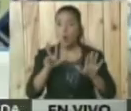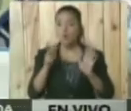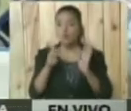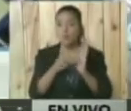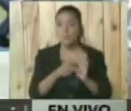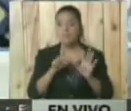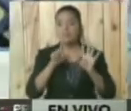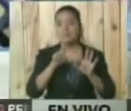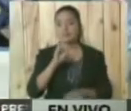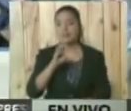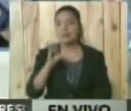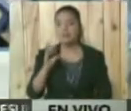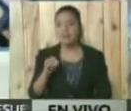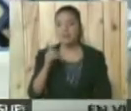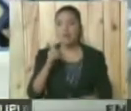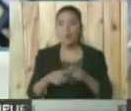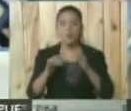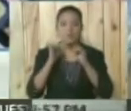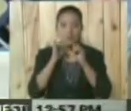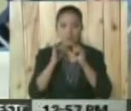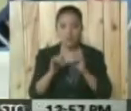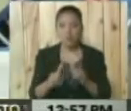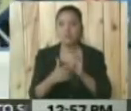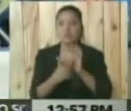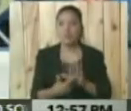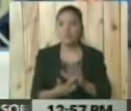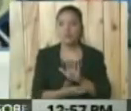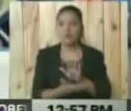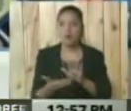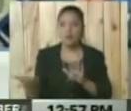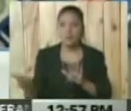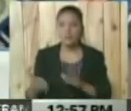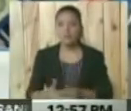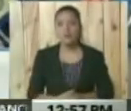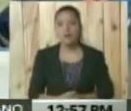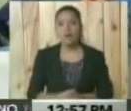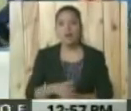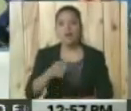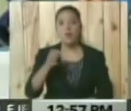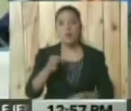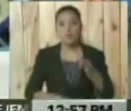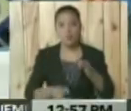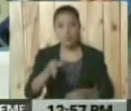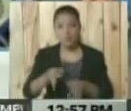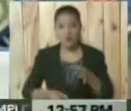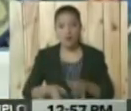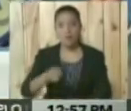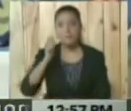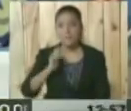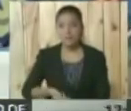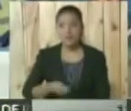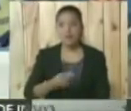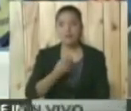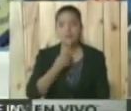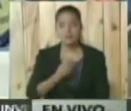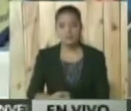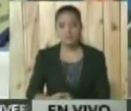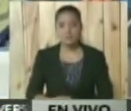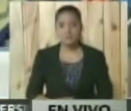8.600 querellas y denuncias que se presentaron ante los tribunales penales señala